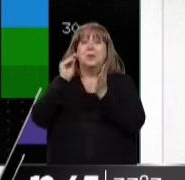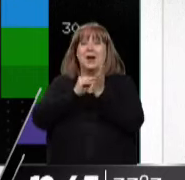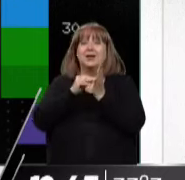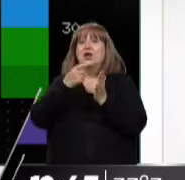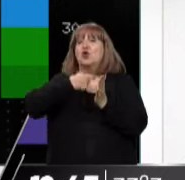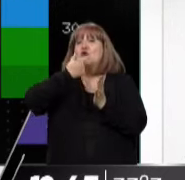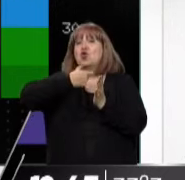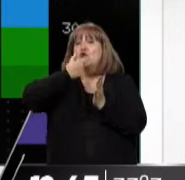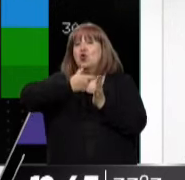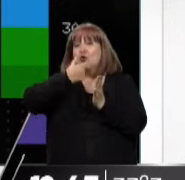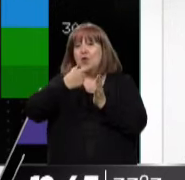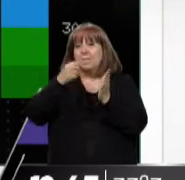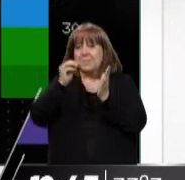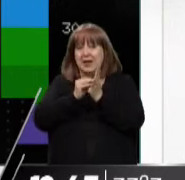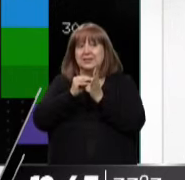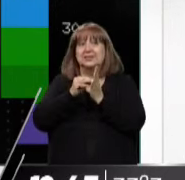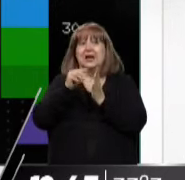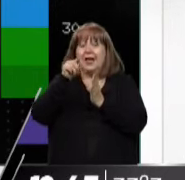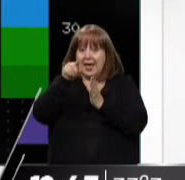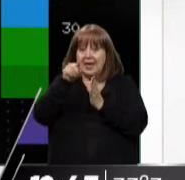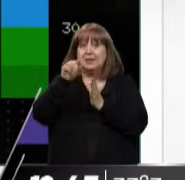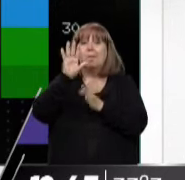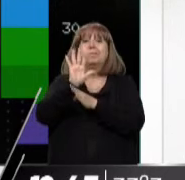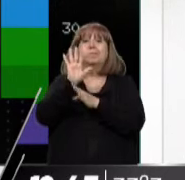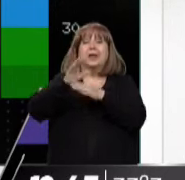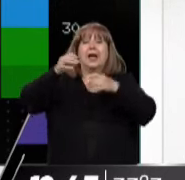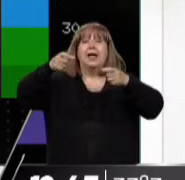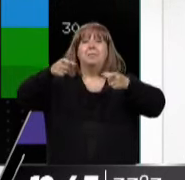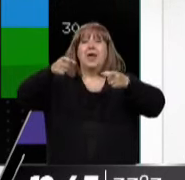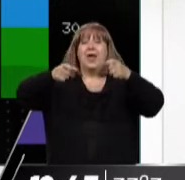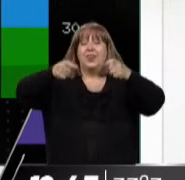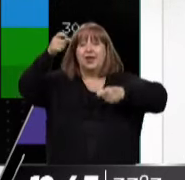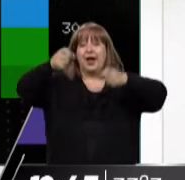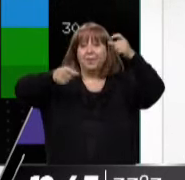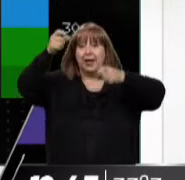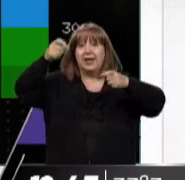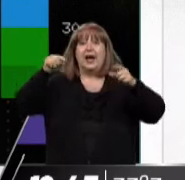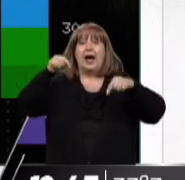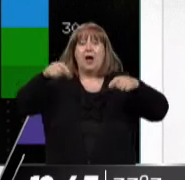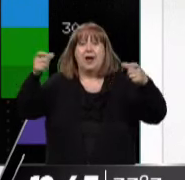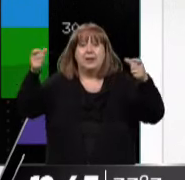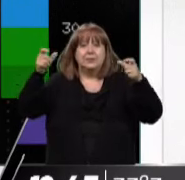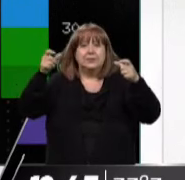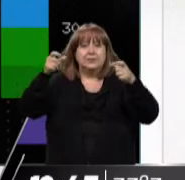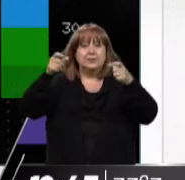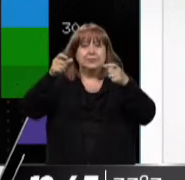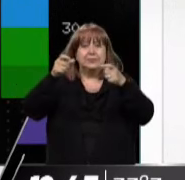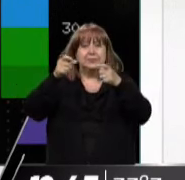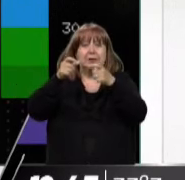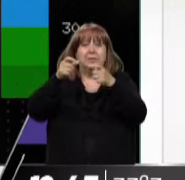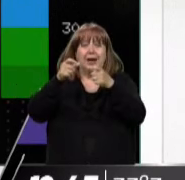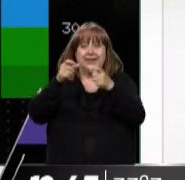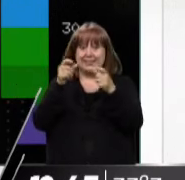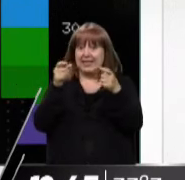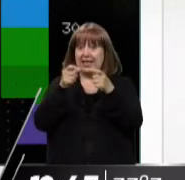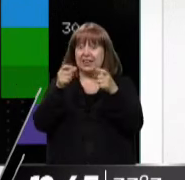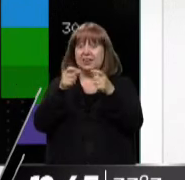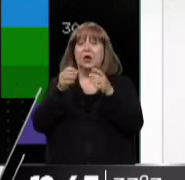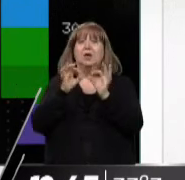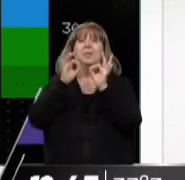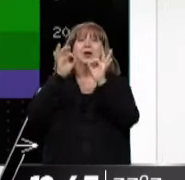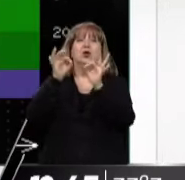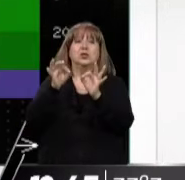roja está en el centro de la pantalla. Esa es la celda granicera. Se ha ido achicando con el correr de las horas y llega